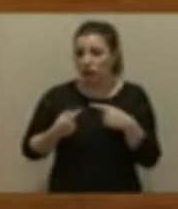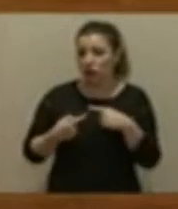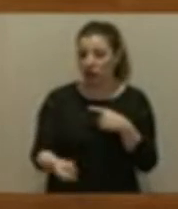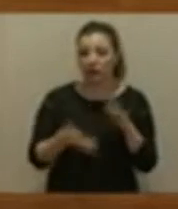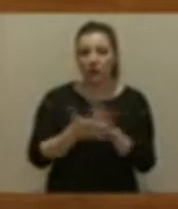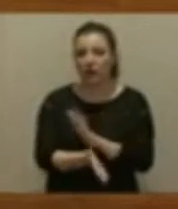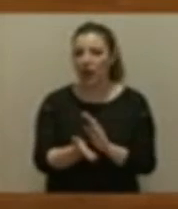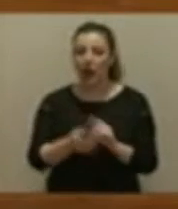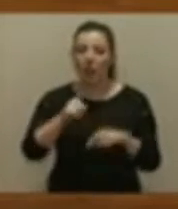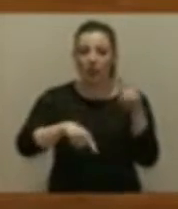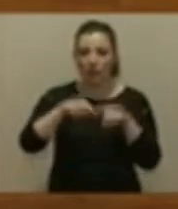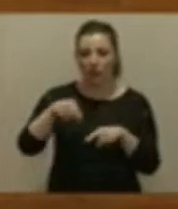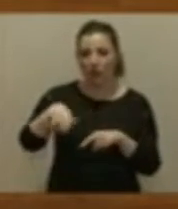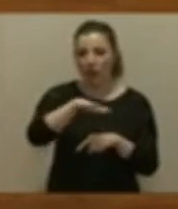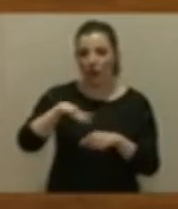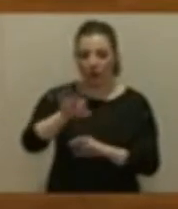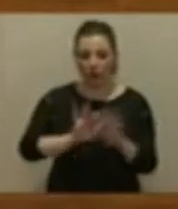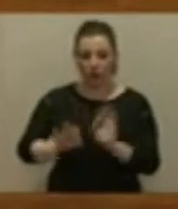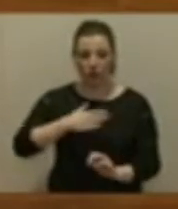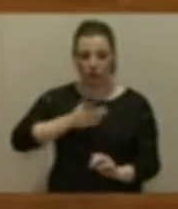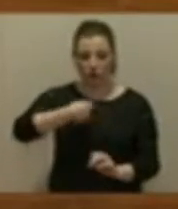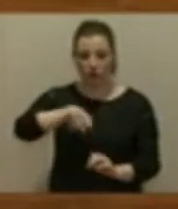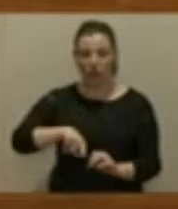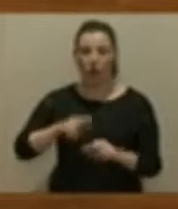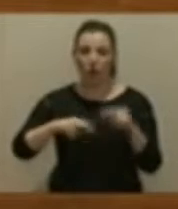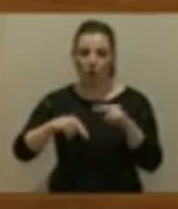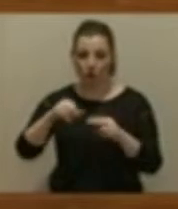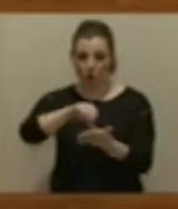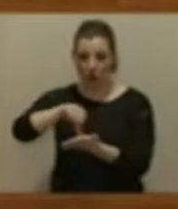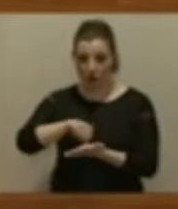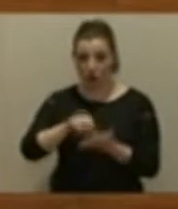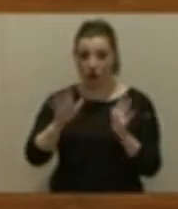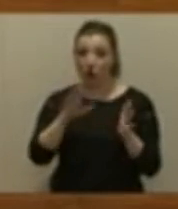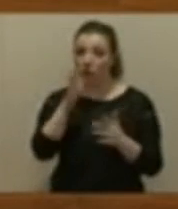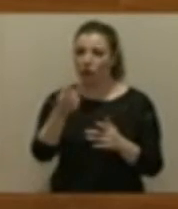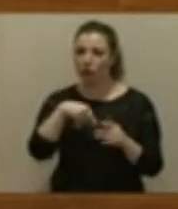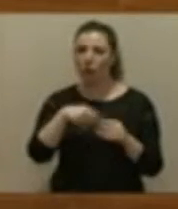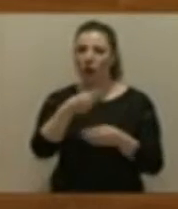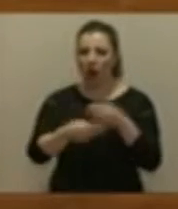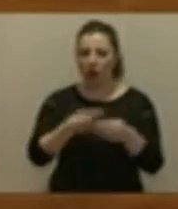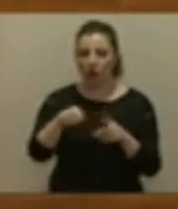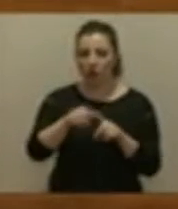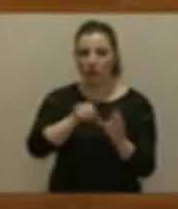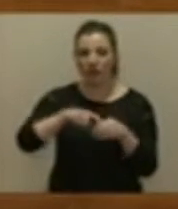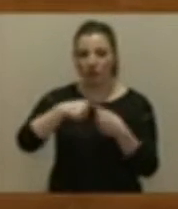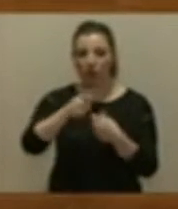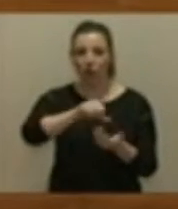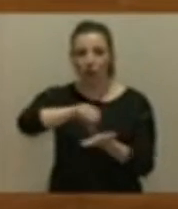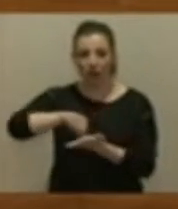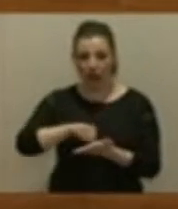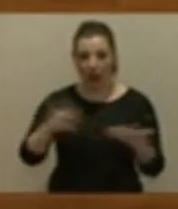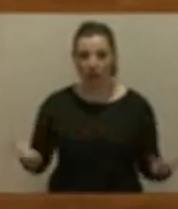directamente de nuestro modelo territorial y urbano. En ese sentido, desarrollar y profundizar en la participación ciudadana